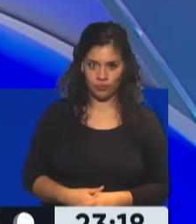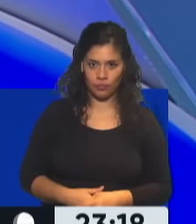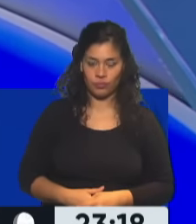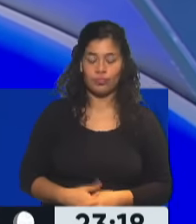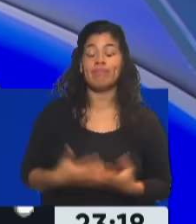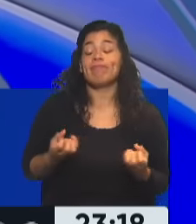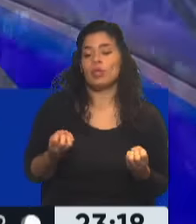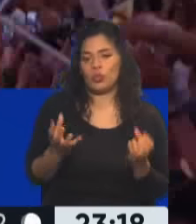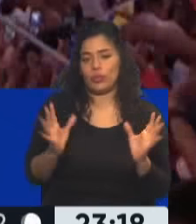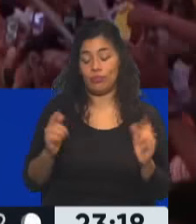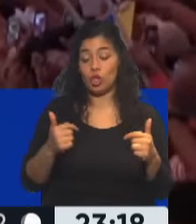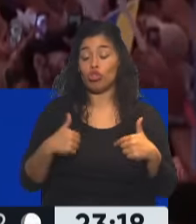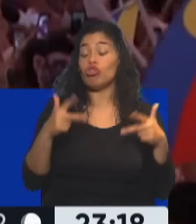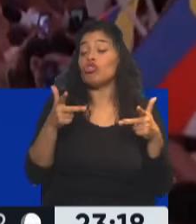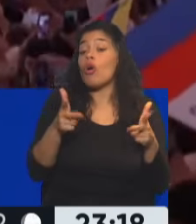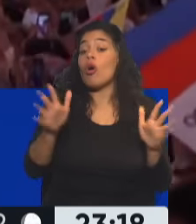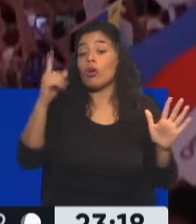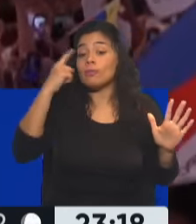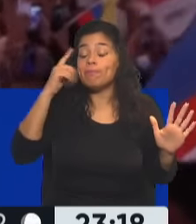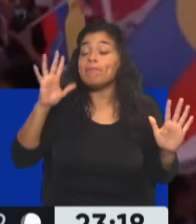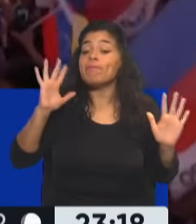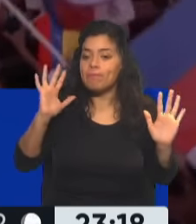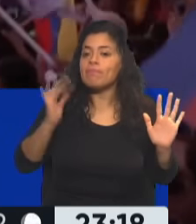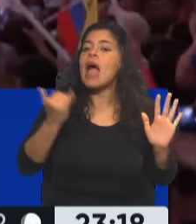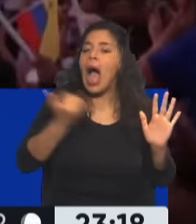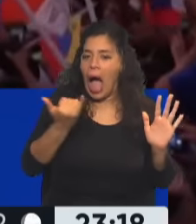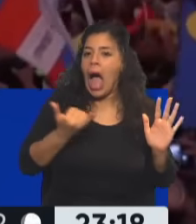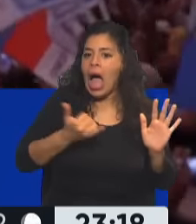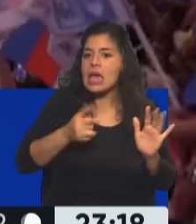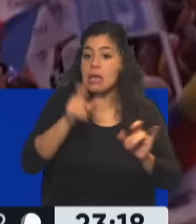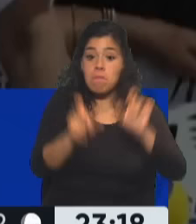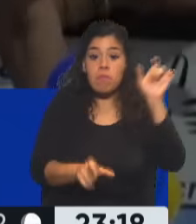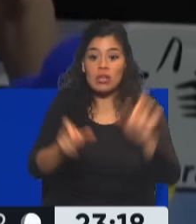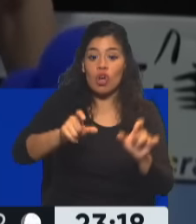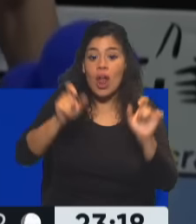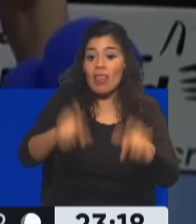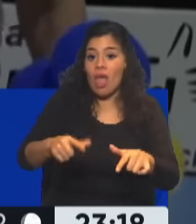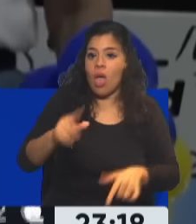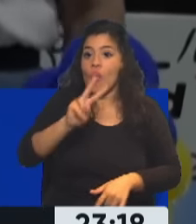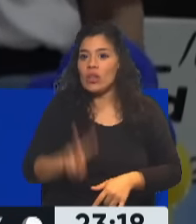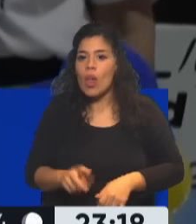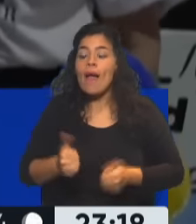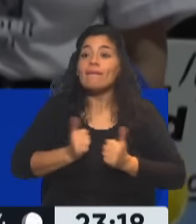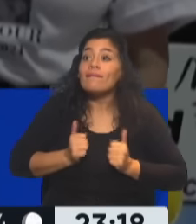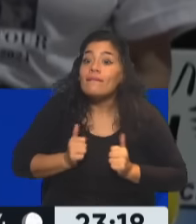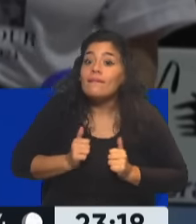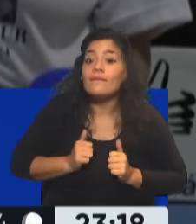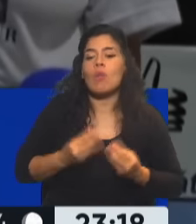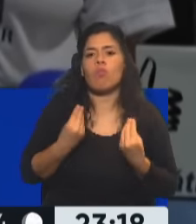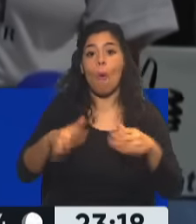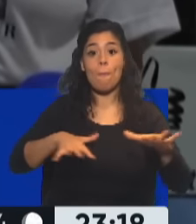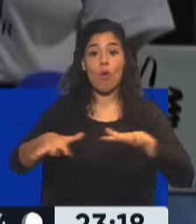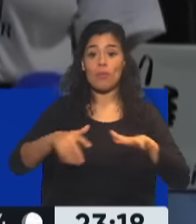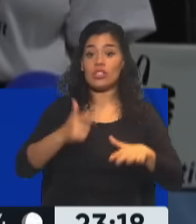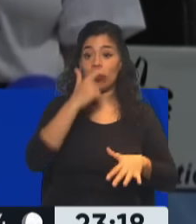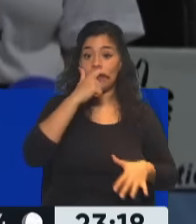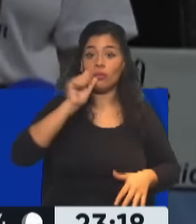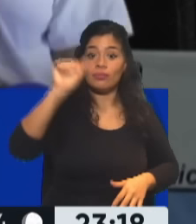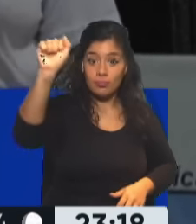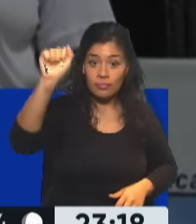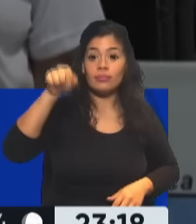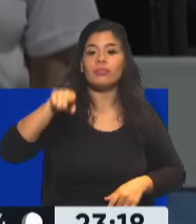Pero bueno, yo diría que hay incertidumbre acerca de lo que puede llegar a pasar, porque igual el chavismo cuenta con una base